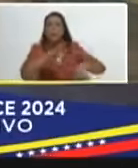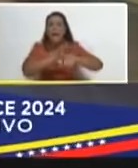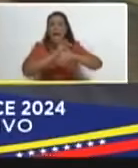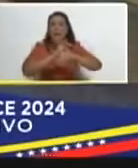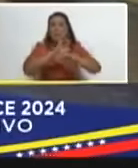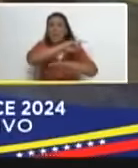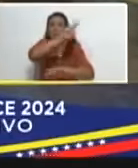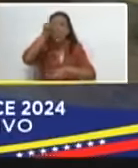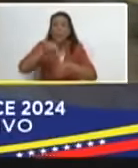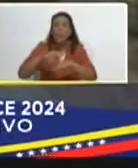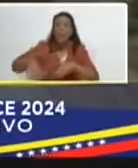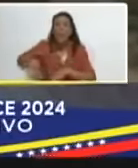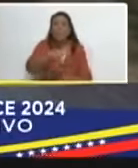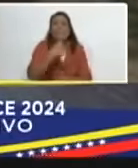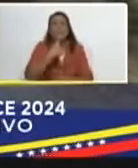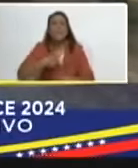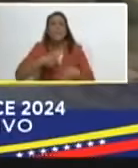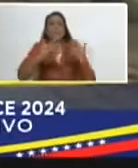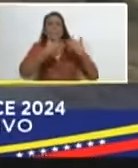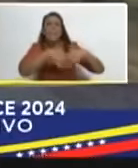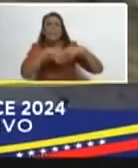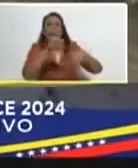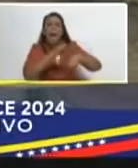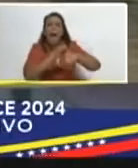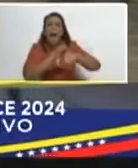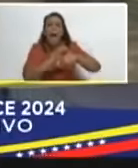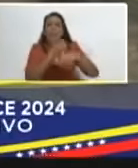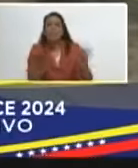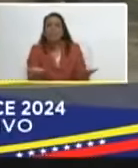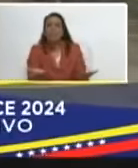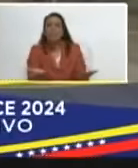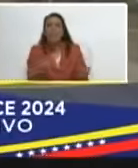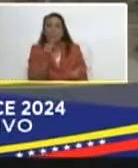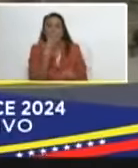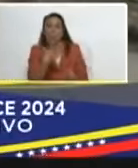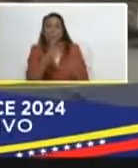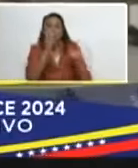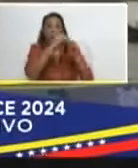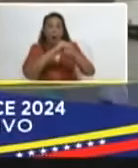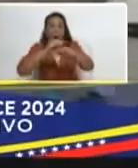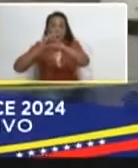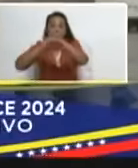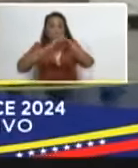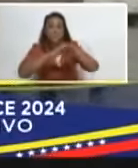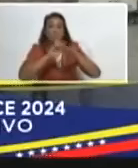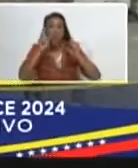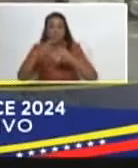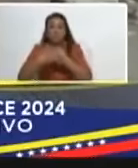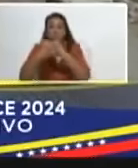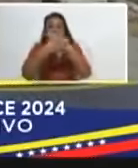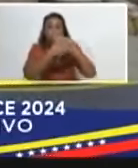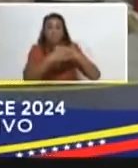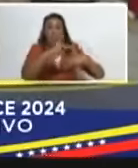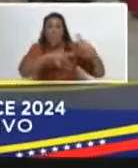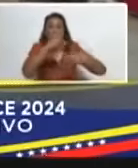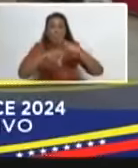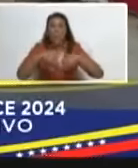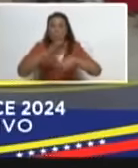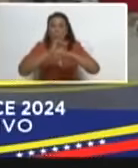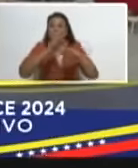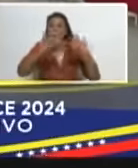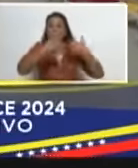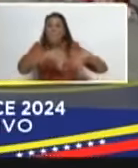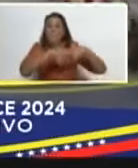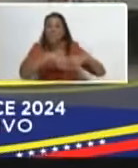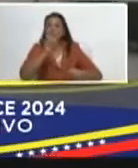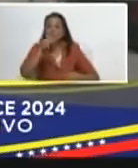nivel nacional. ¿Qué me dices tú de la carne? Tenemos buenos anuncios ahora. Aló. Ten pendientes los productores de carne, los anuncios